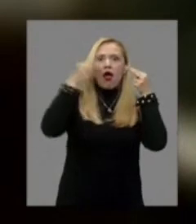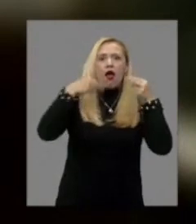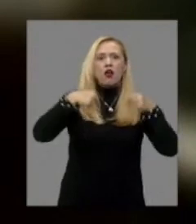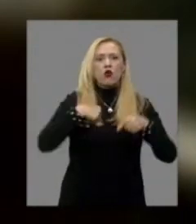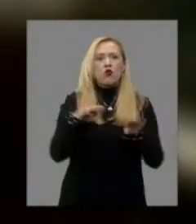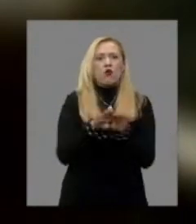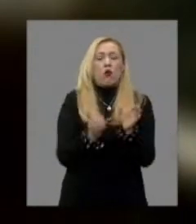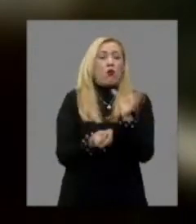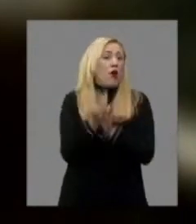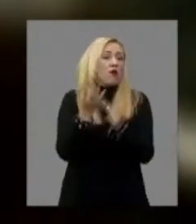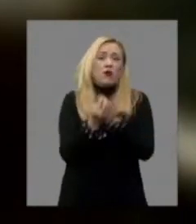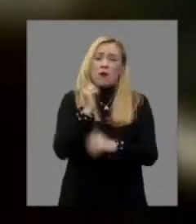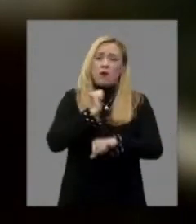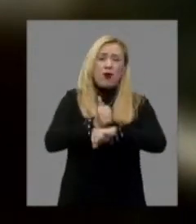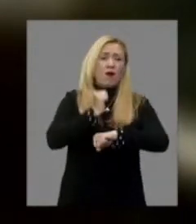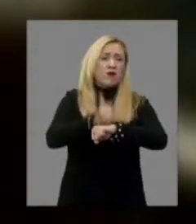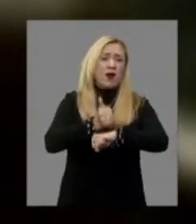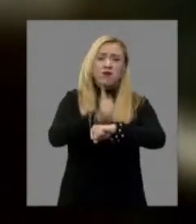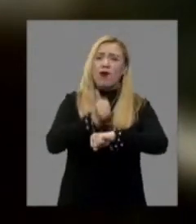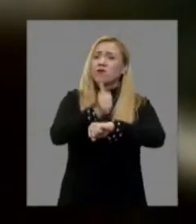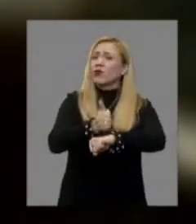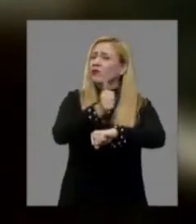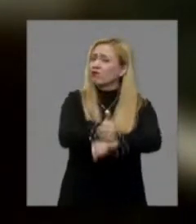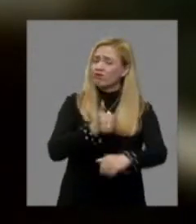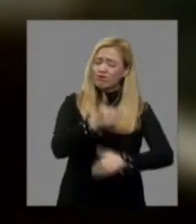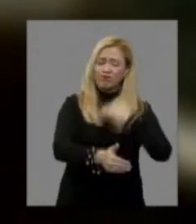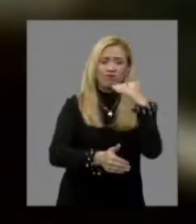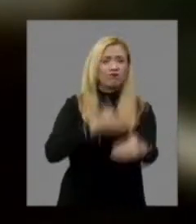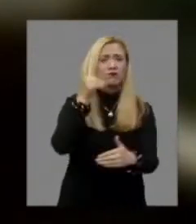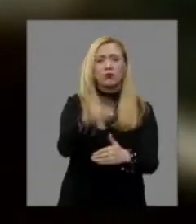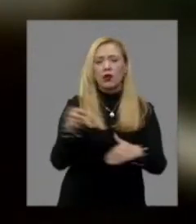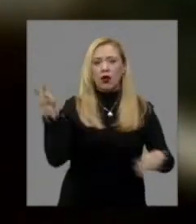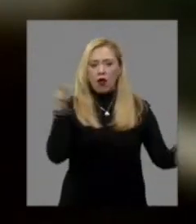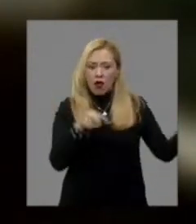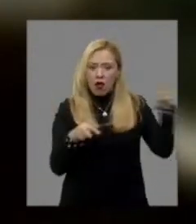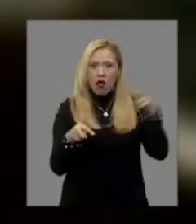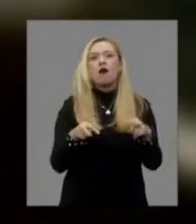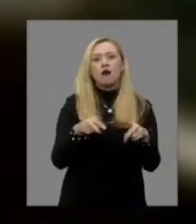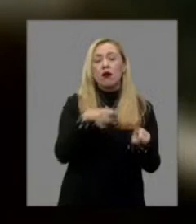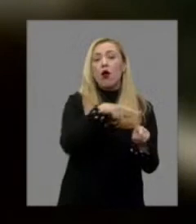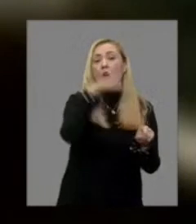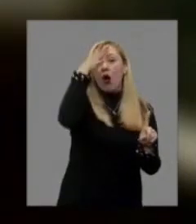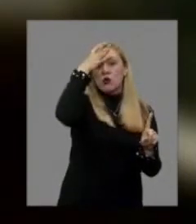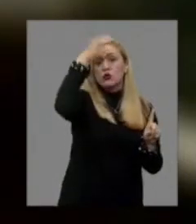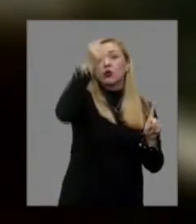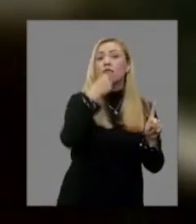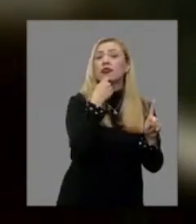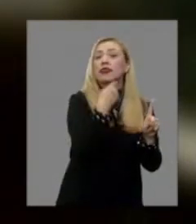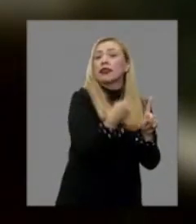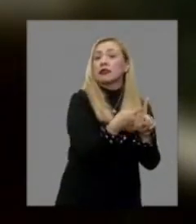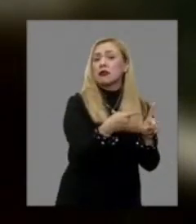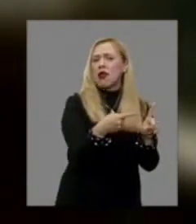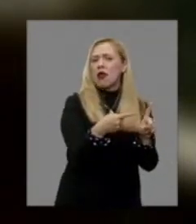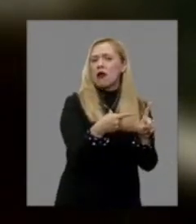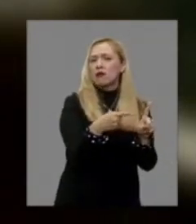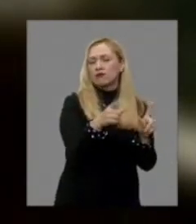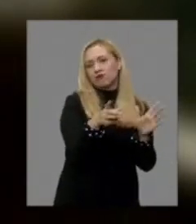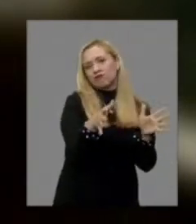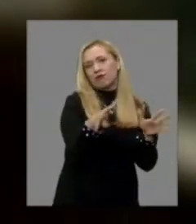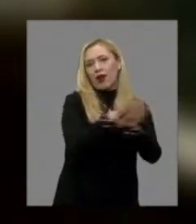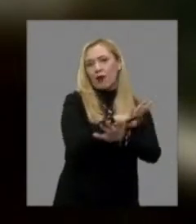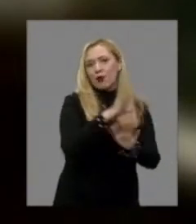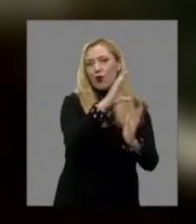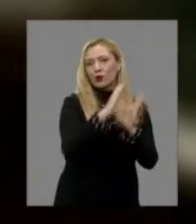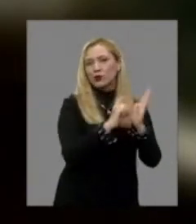desde luego dándole contenido y sentido a los conceptos que maneja la reforma constitucional y los